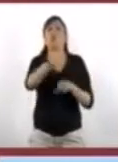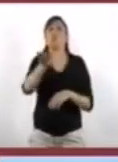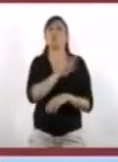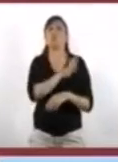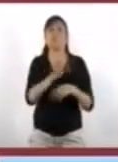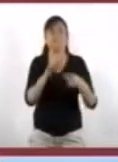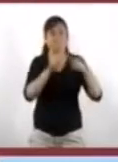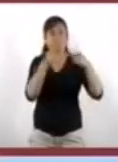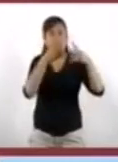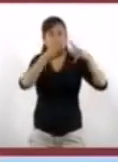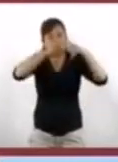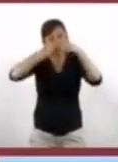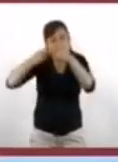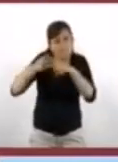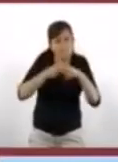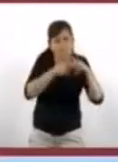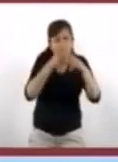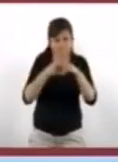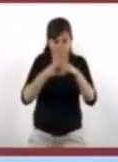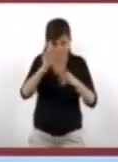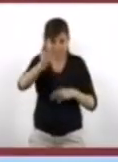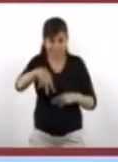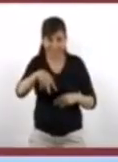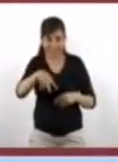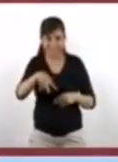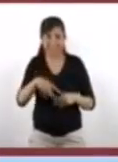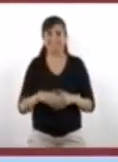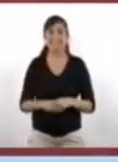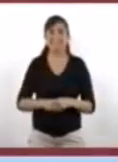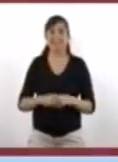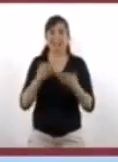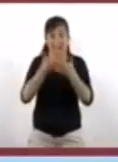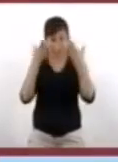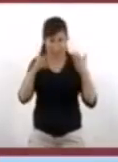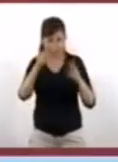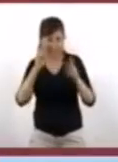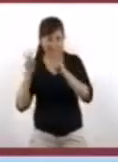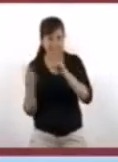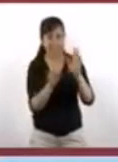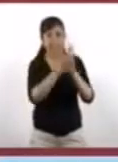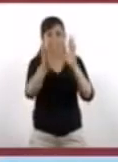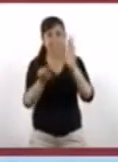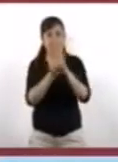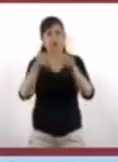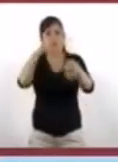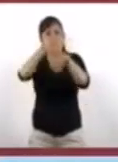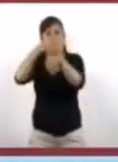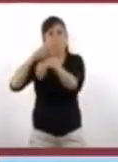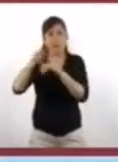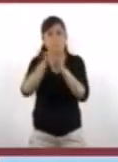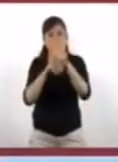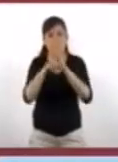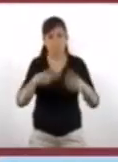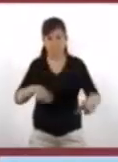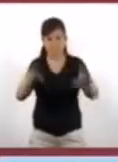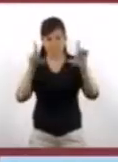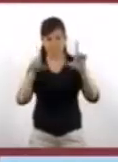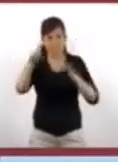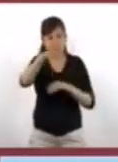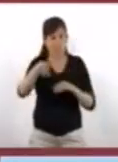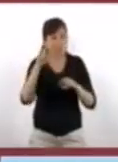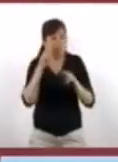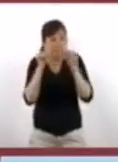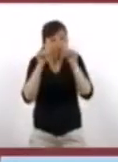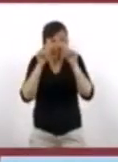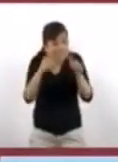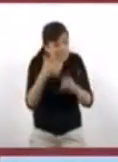podemos obtenerlas numéricamente, ¿cierto? Ahora veamos más ejemplos numéricos en un video más. ¡No